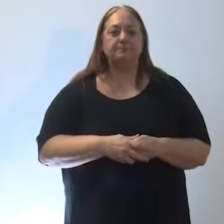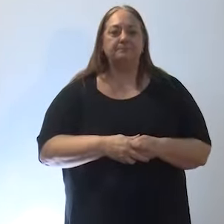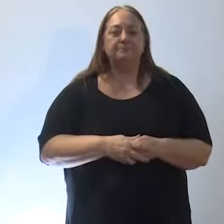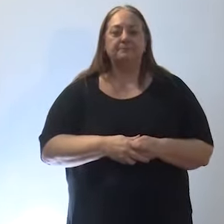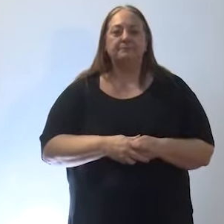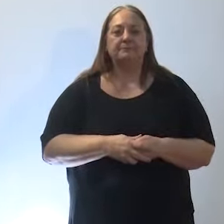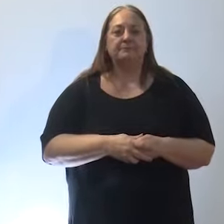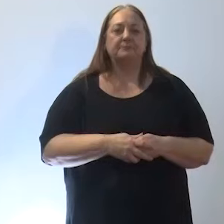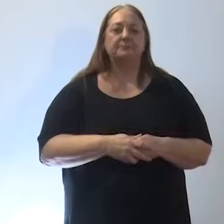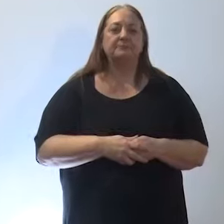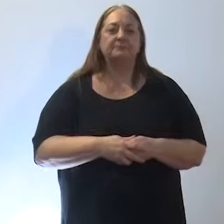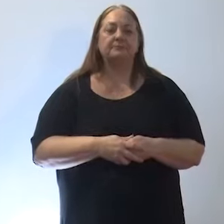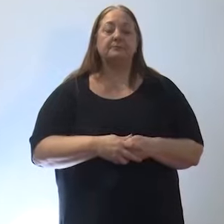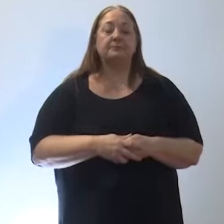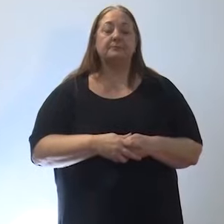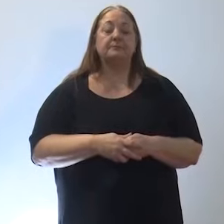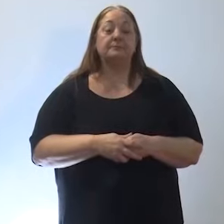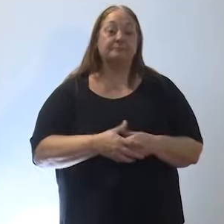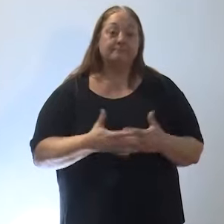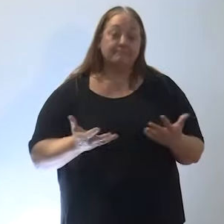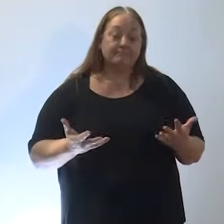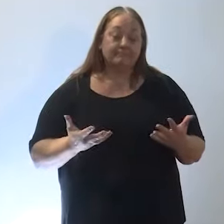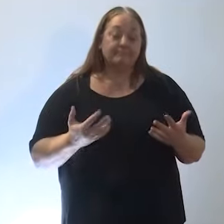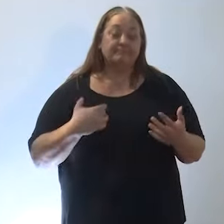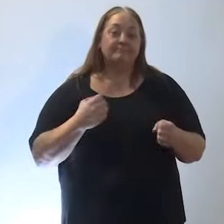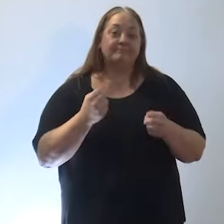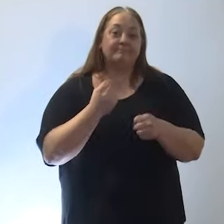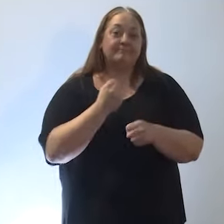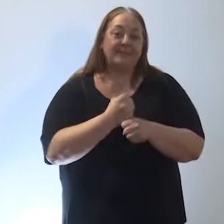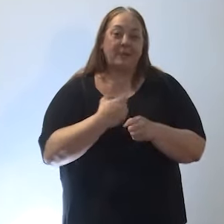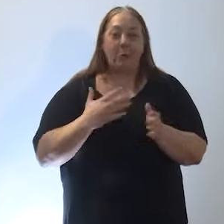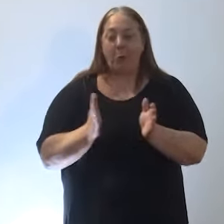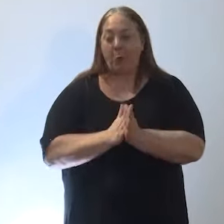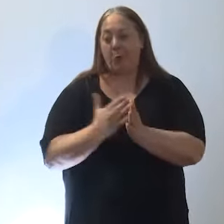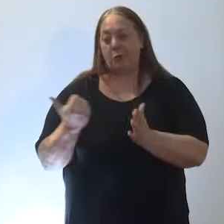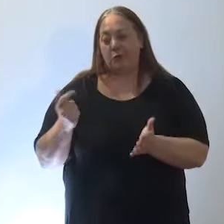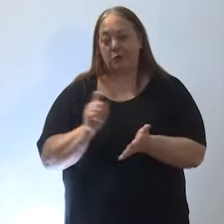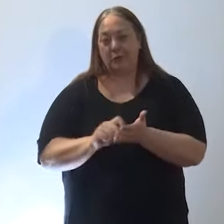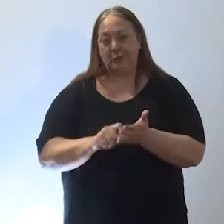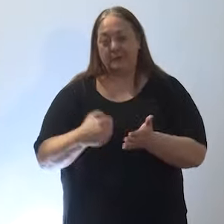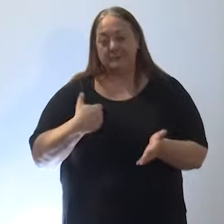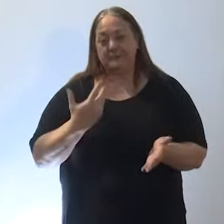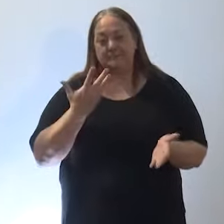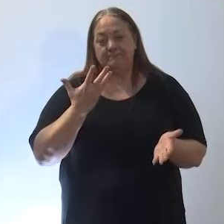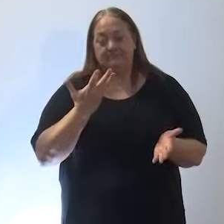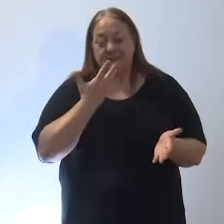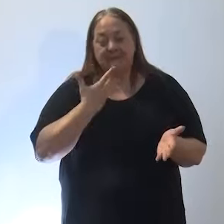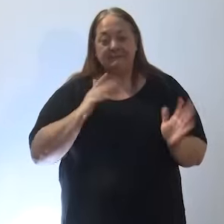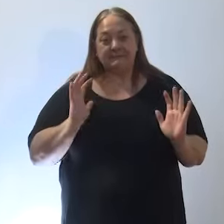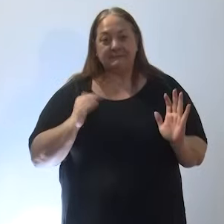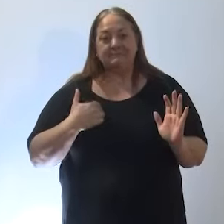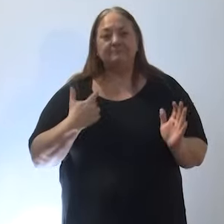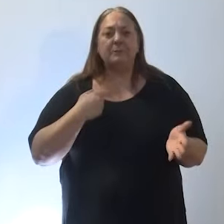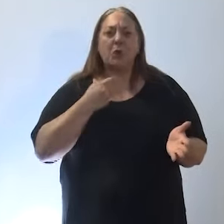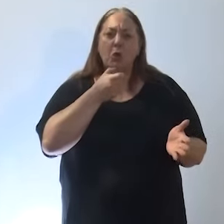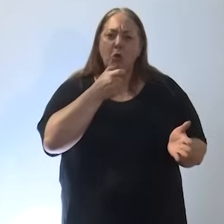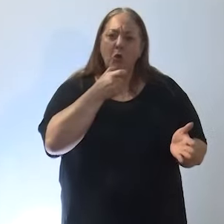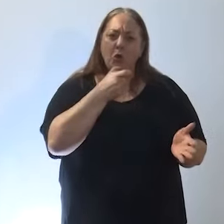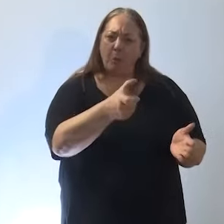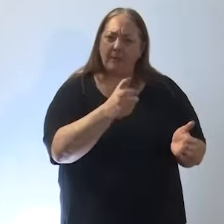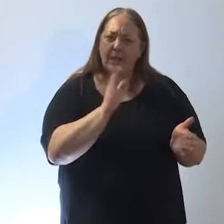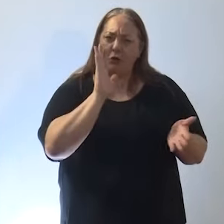neoliberal Bueno tengo el privilegio de trabajar con Javier Así que mi comentario sobre el libro este En una